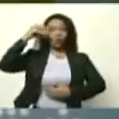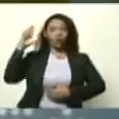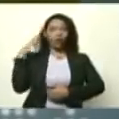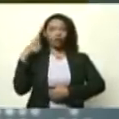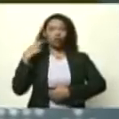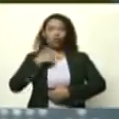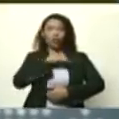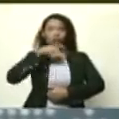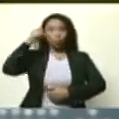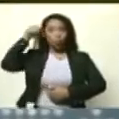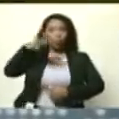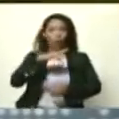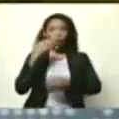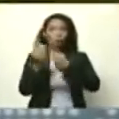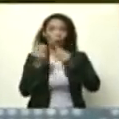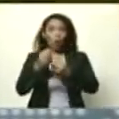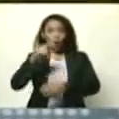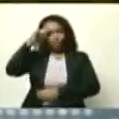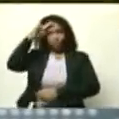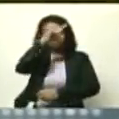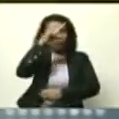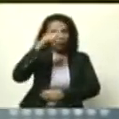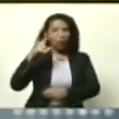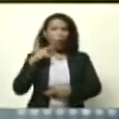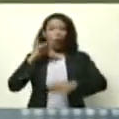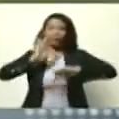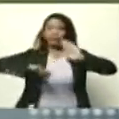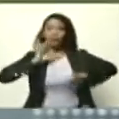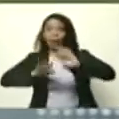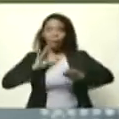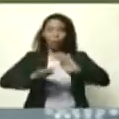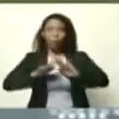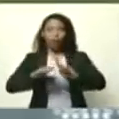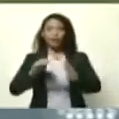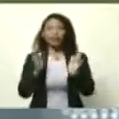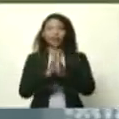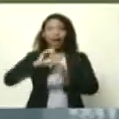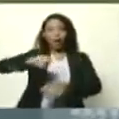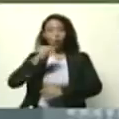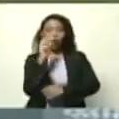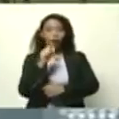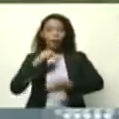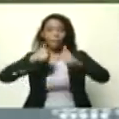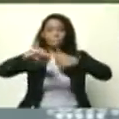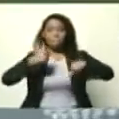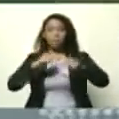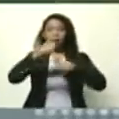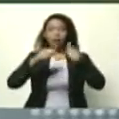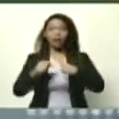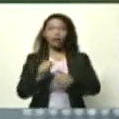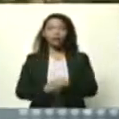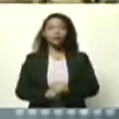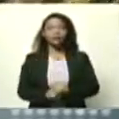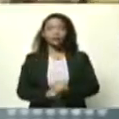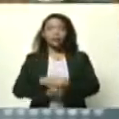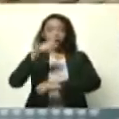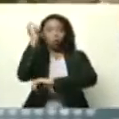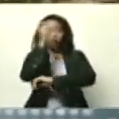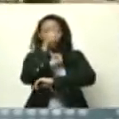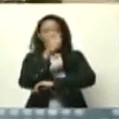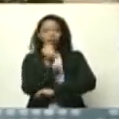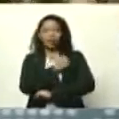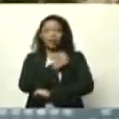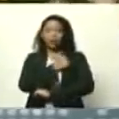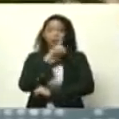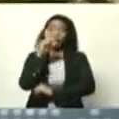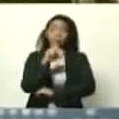nuestro pueblo, como son los diablos danzantes, los tambores de San Juan, la parranda de San Pedro y los palmeros de Chacao. Así que, bueno, les